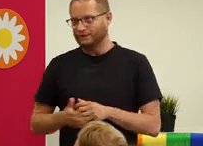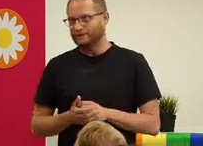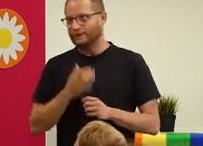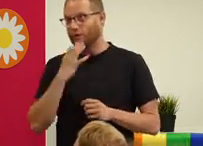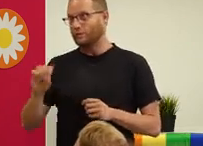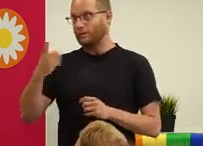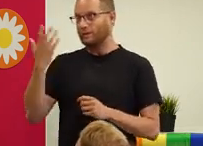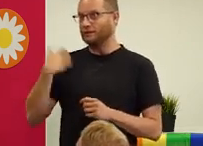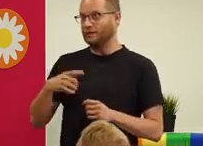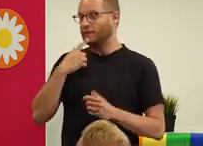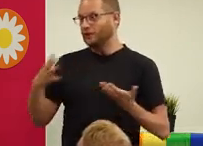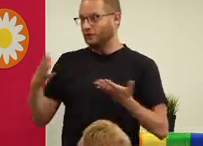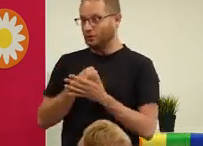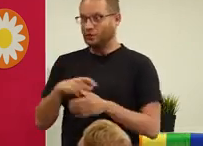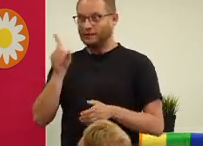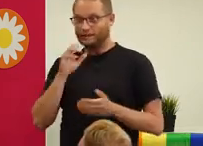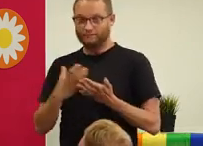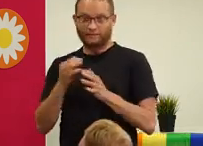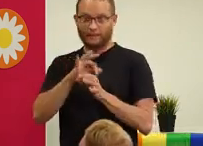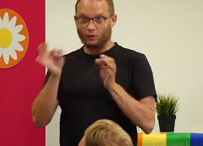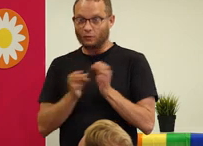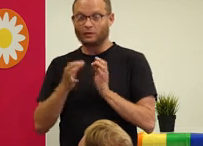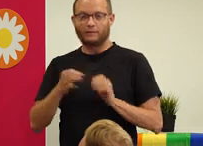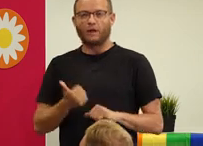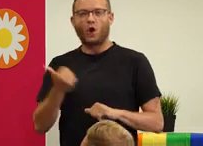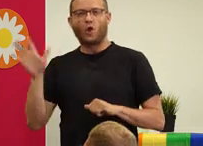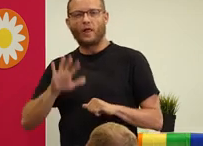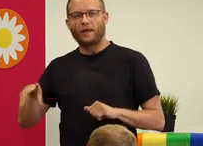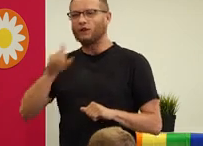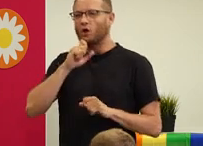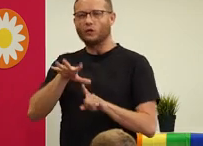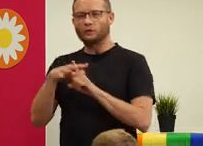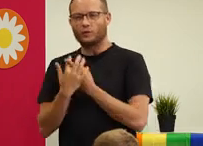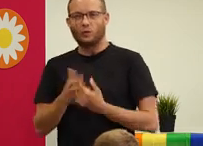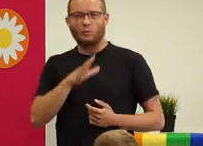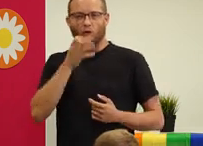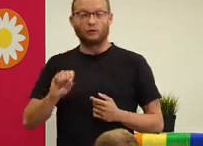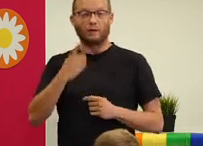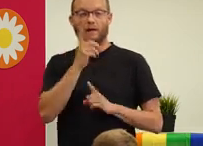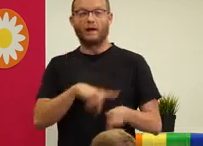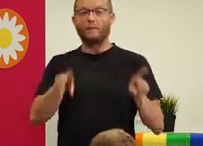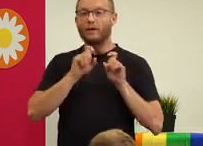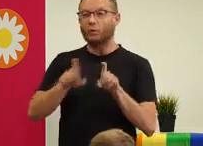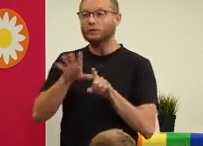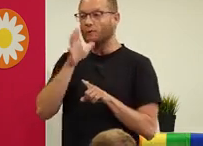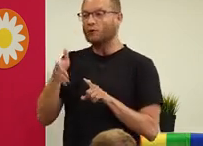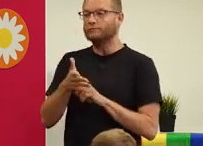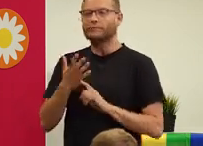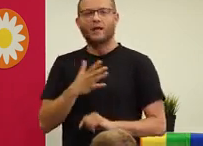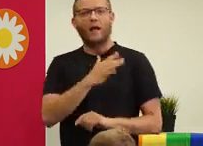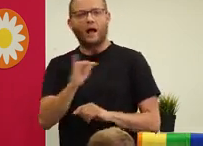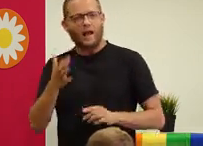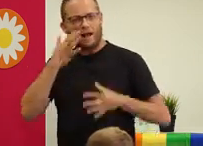lo primero ya a desmentir de todo ese relato que tenemos por parte de Occidente de cómo es la situación. Por eso la primera pregunta viene un poco a este hilo.